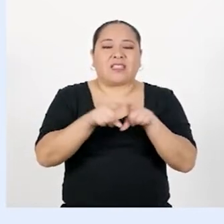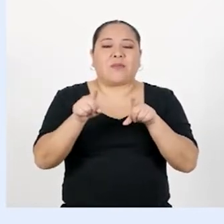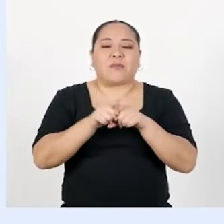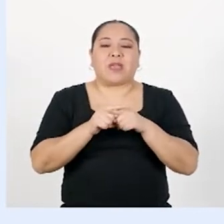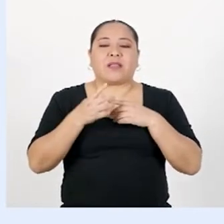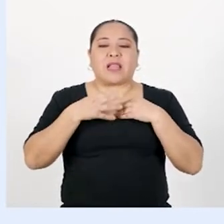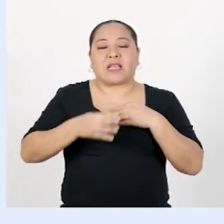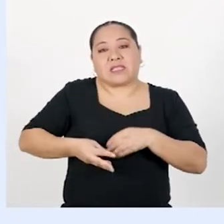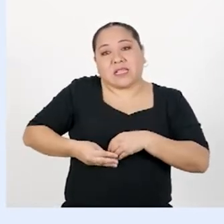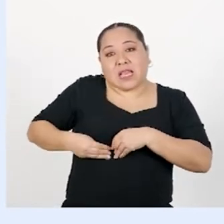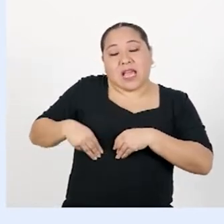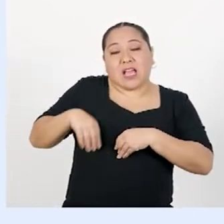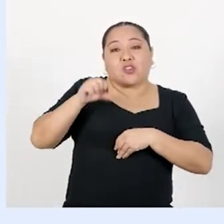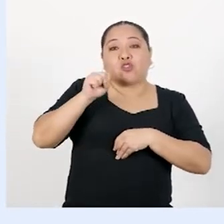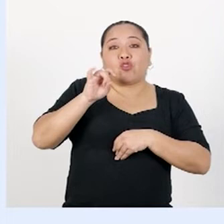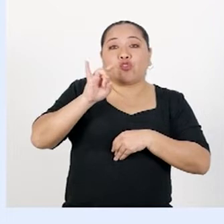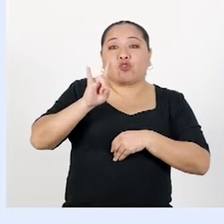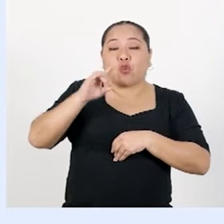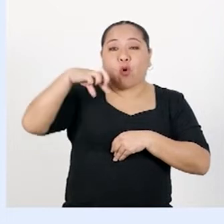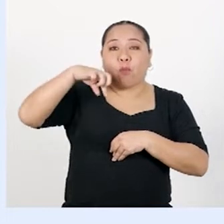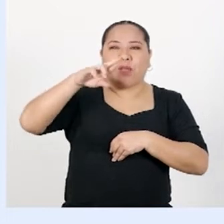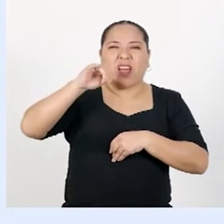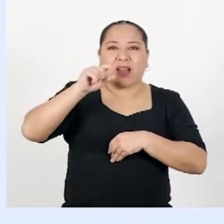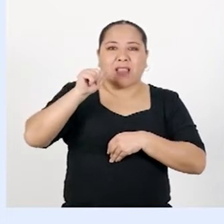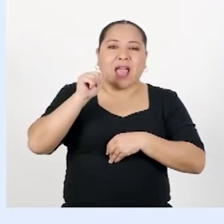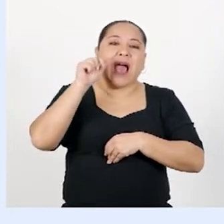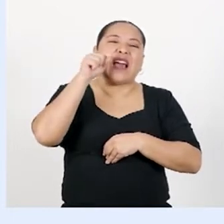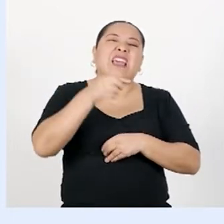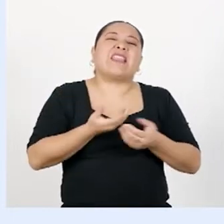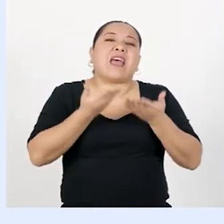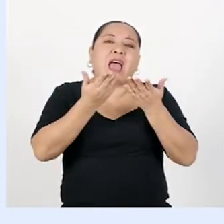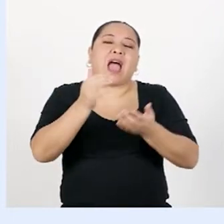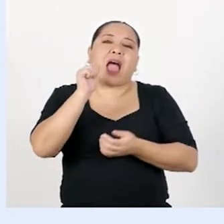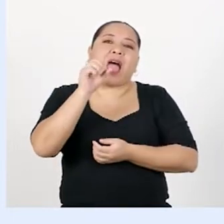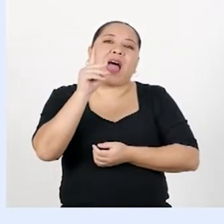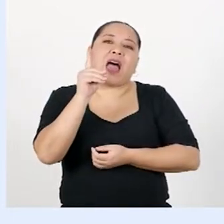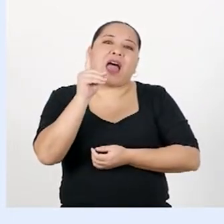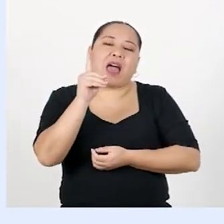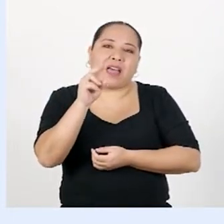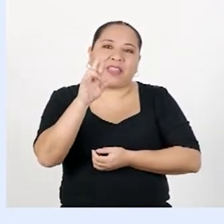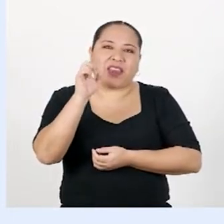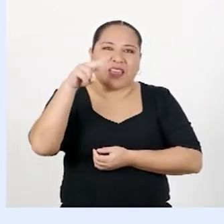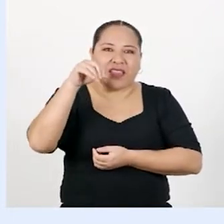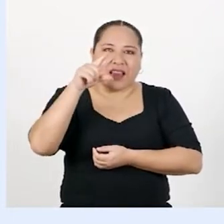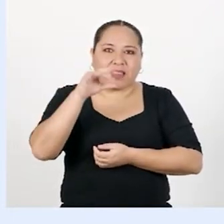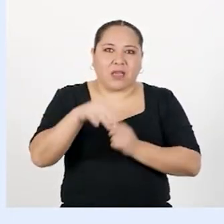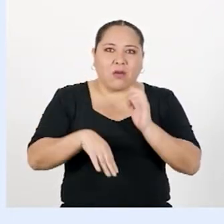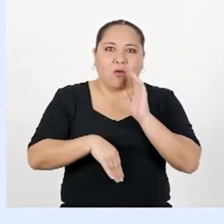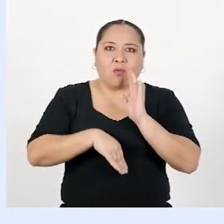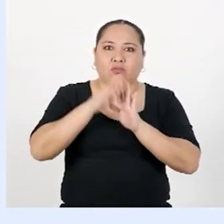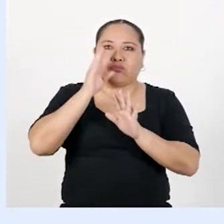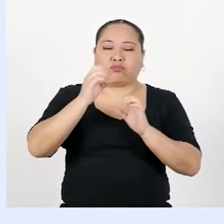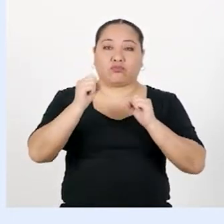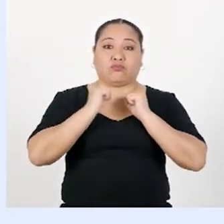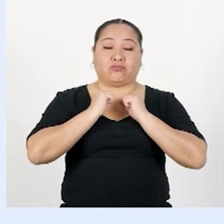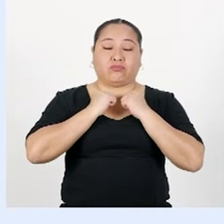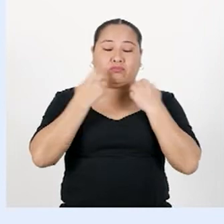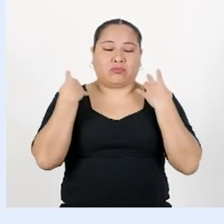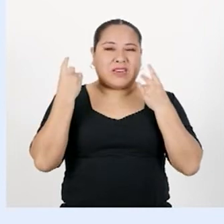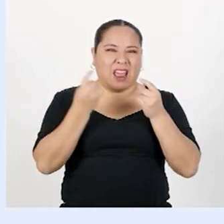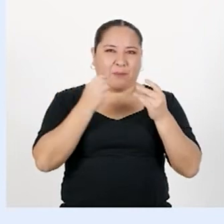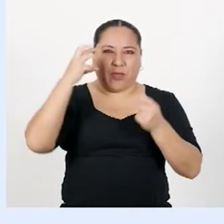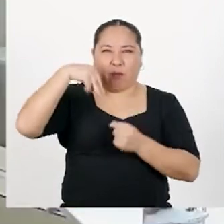glándulas suprarrenales, que producen adrenalina, que tiene como consecuencia un aumento en la